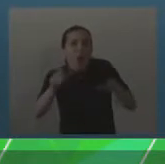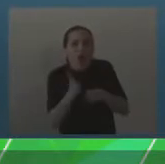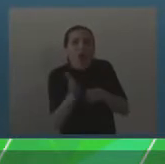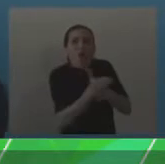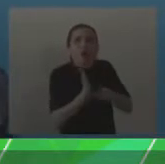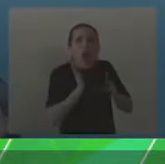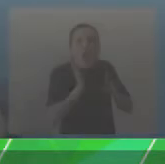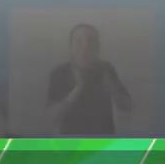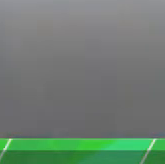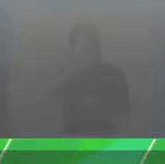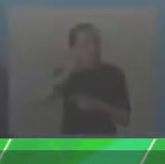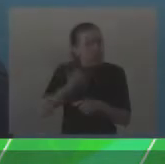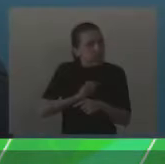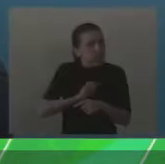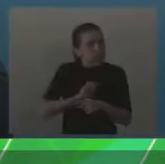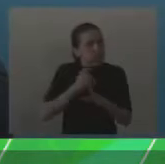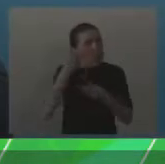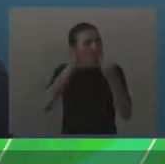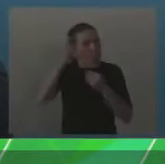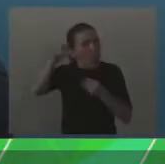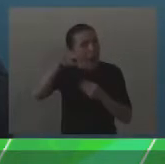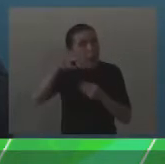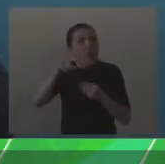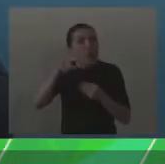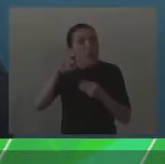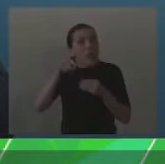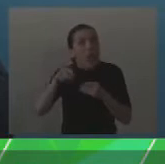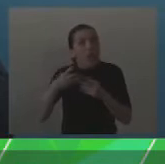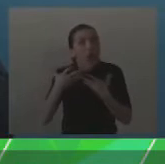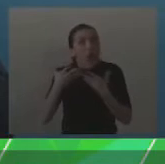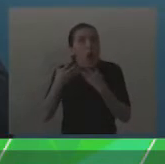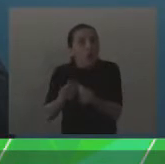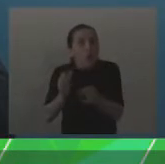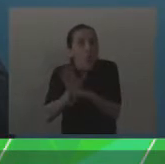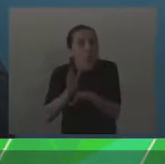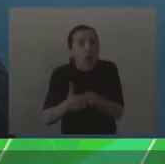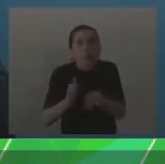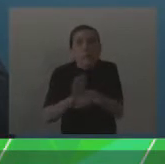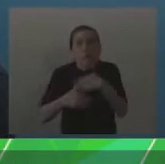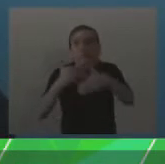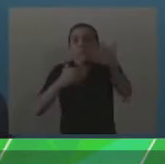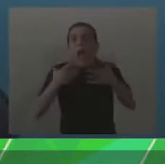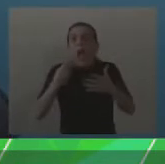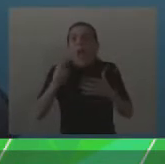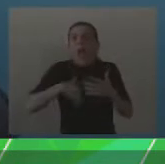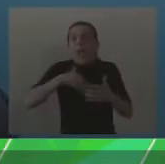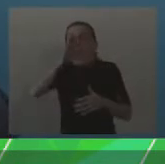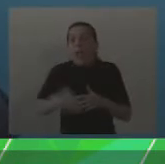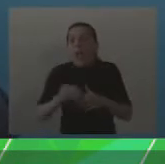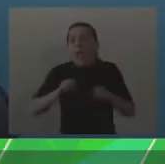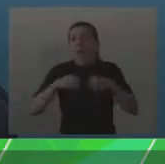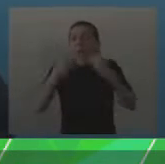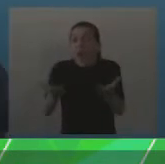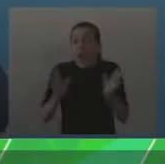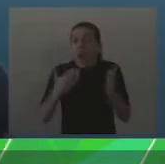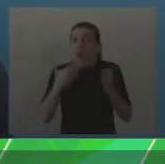de la exportación por medio de esta empresa, ha hecho un desarrollo muy importante, no únicamente con esta empresa, sino con otras empresas que tienen, como